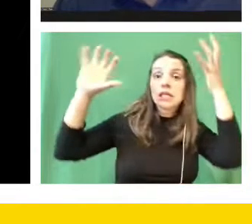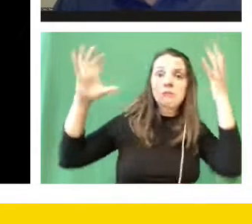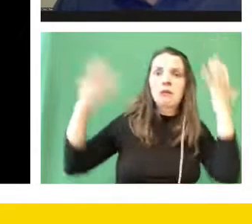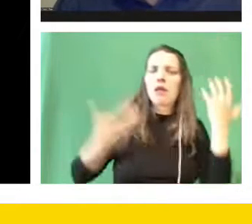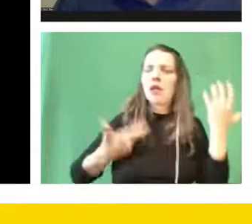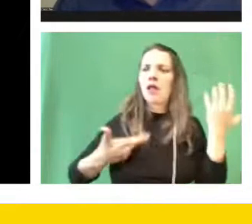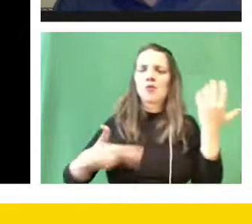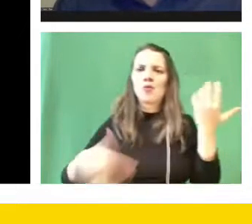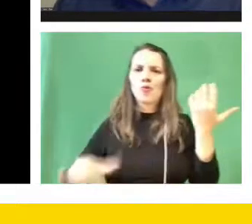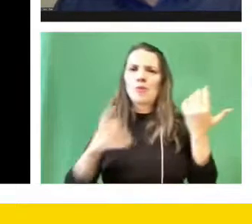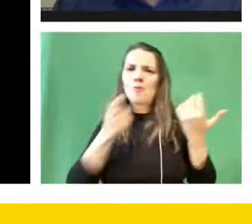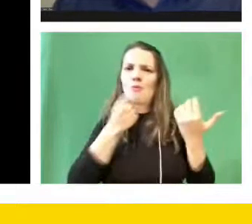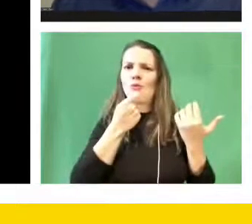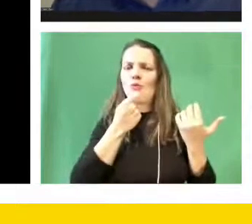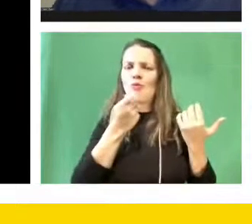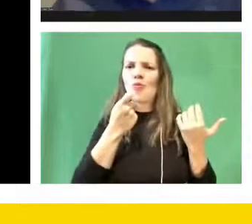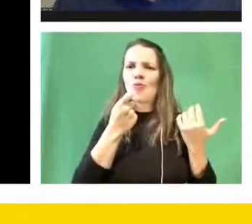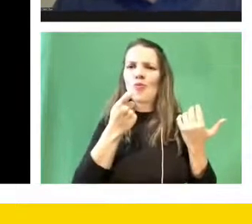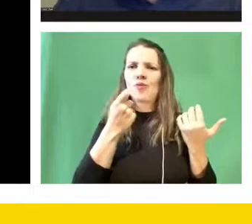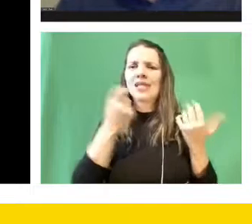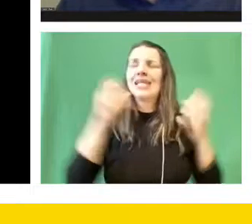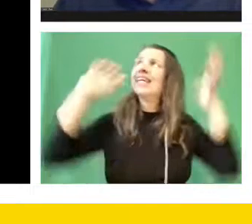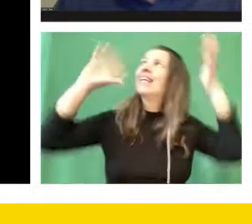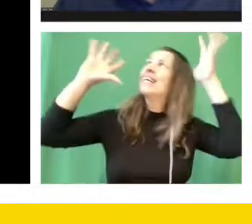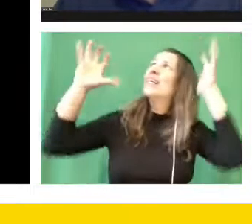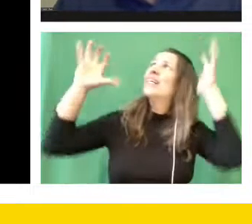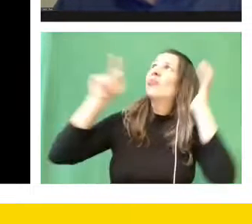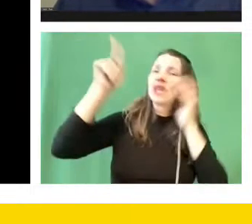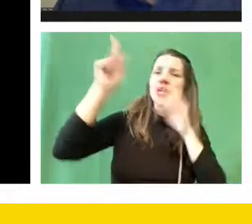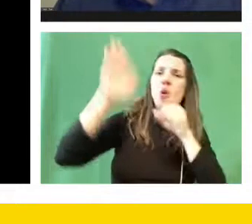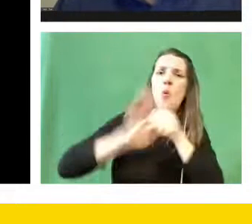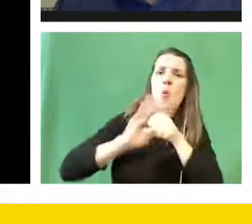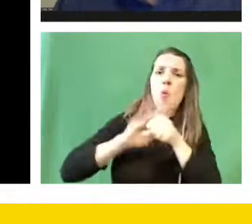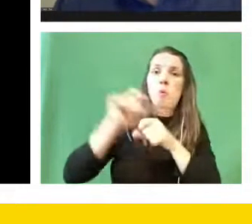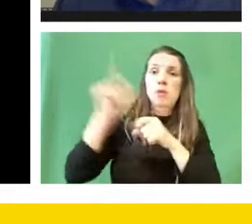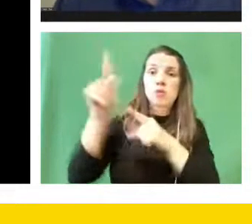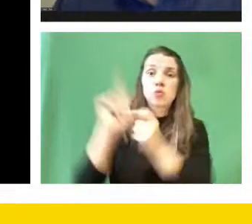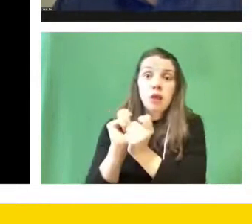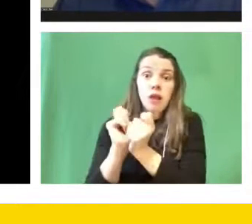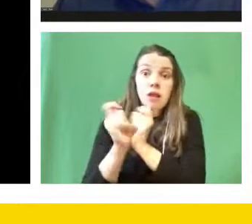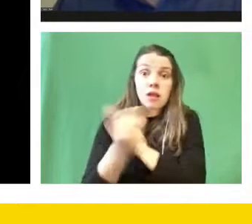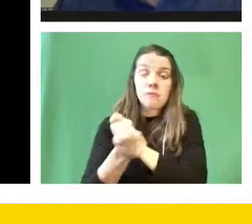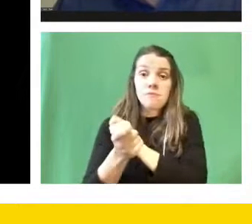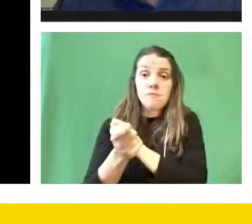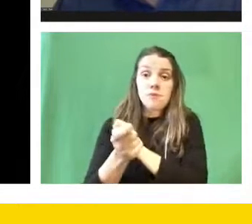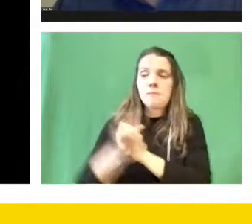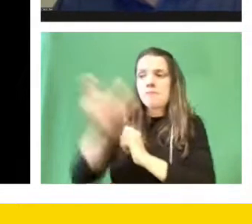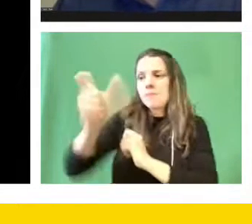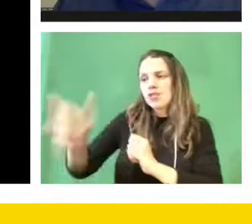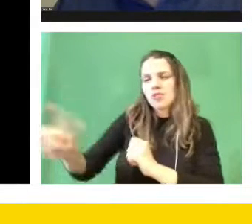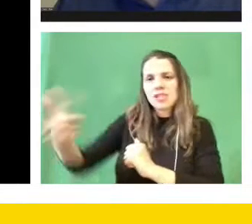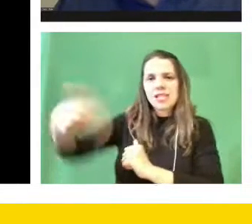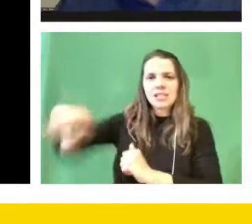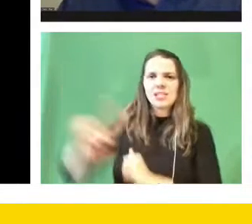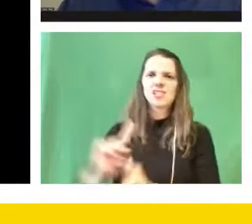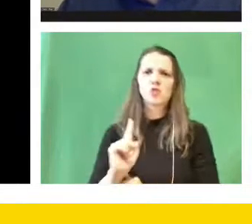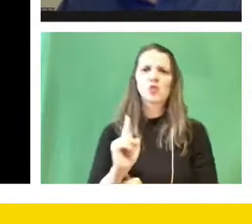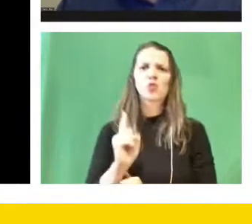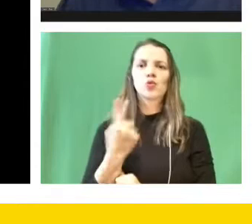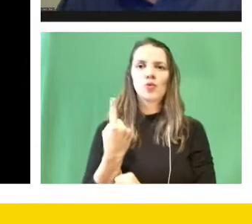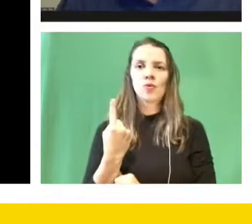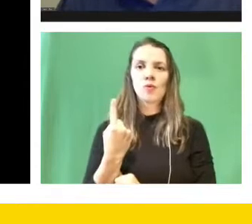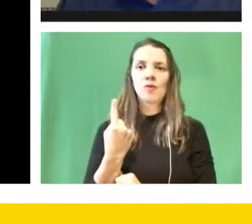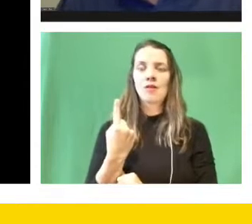por el cambio climático o por fenómenos hidrometeorológicos intensos. Eso es lo que yo venía a presentarles. Como